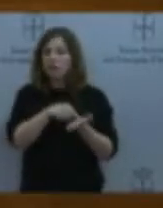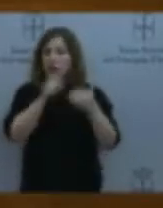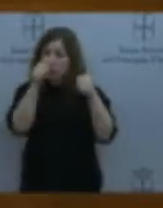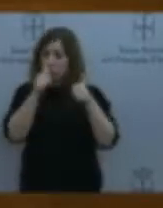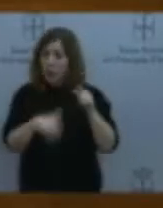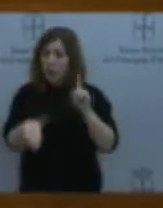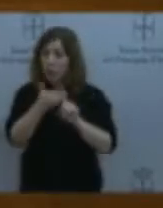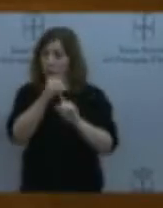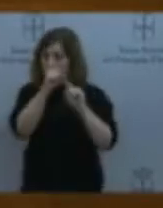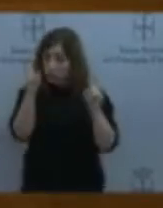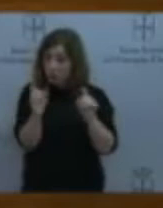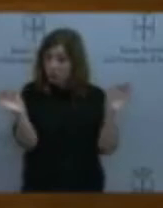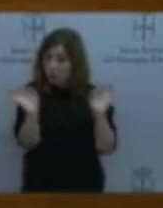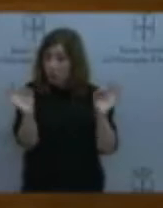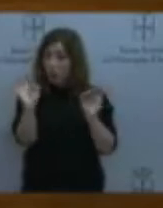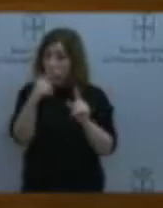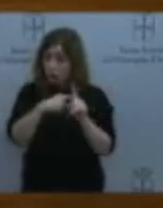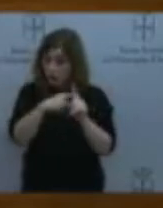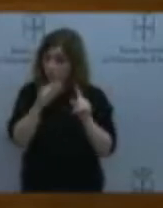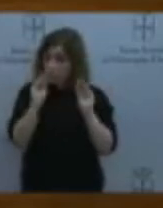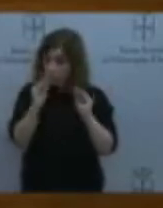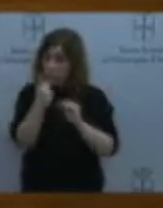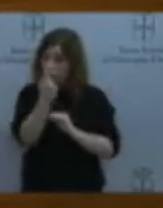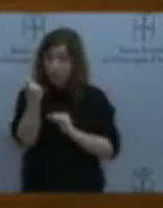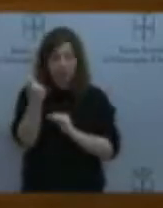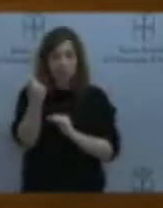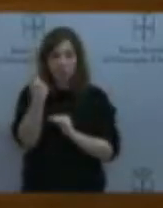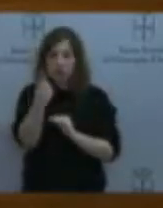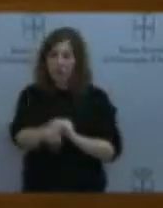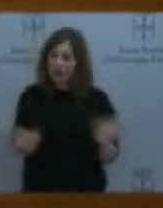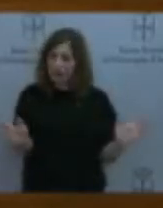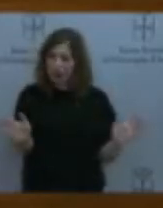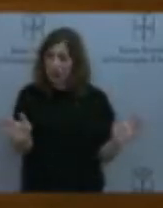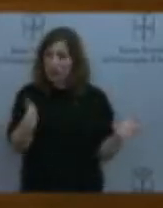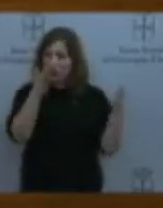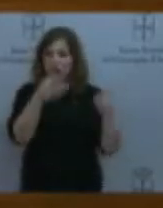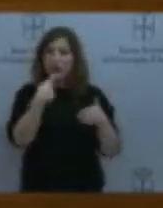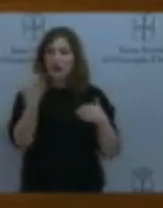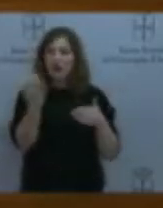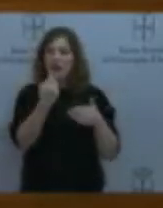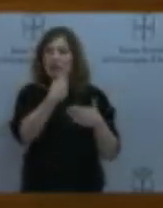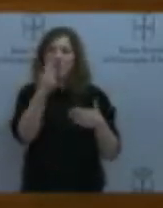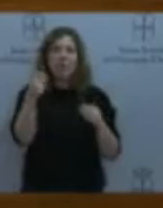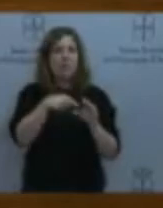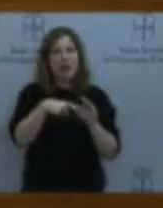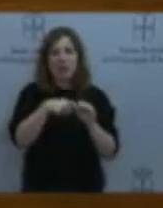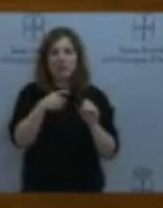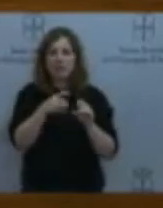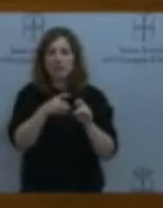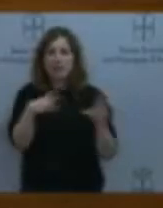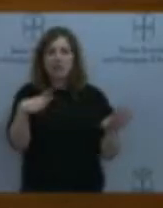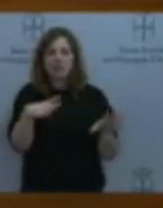ni que tengan el nivel de formación. Y sacan de golpe un único paquete de más de 100 plazas. ¿Qué empresa asturiana puede hacer frente a